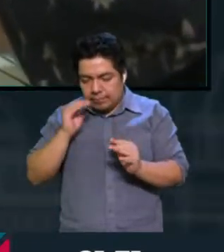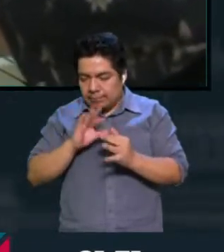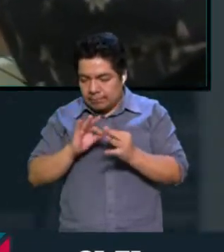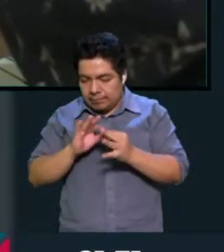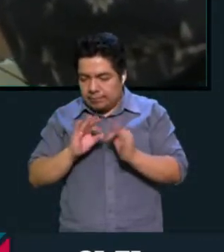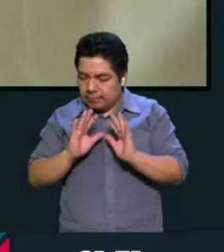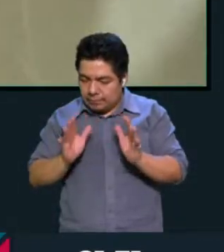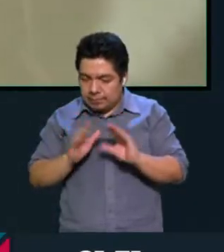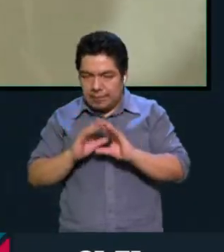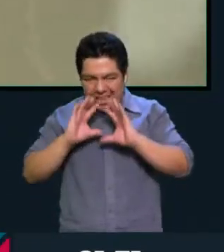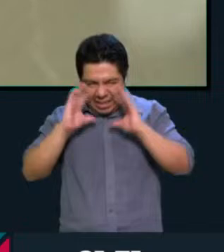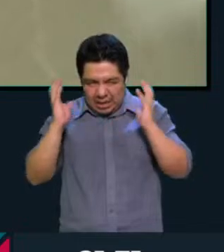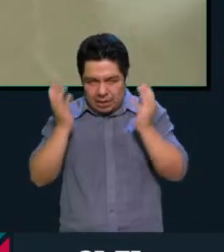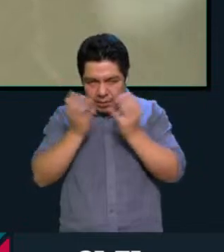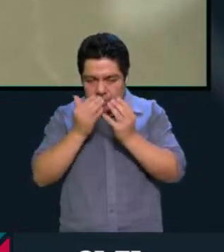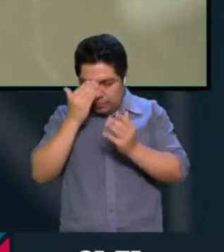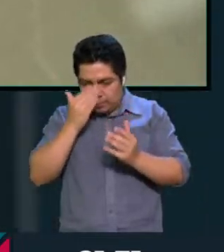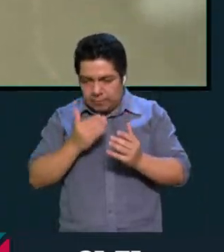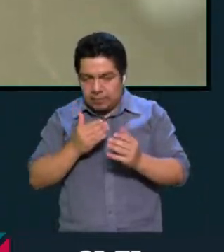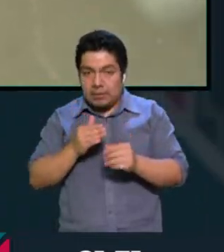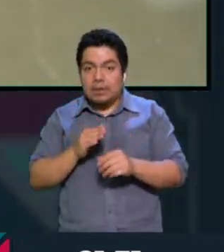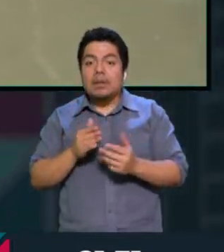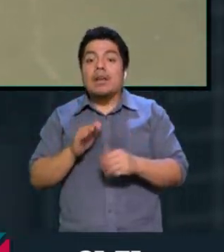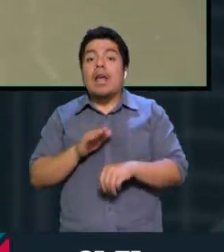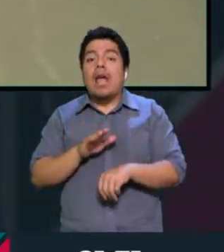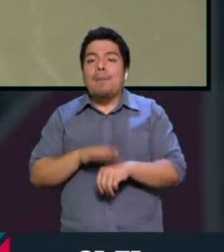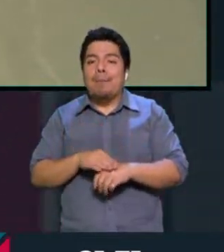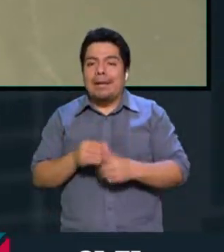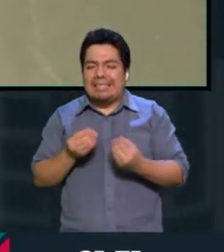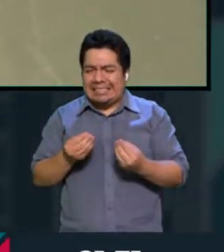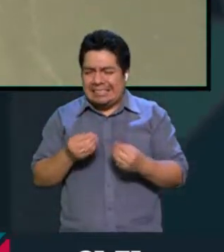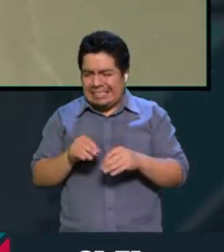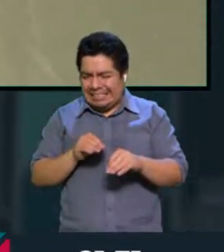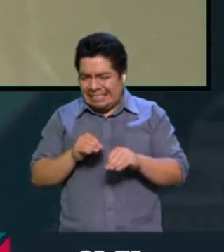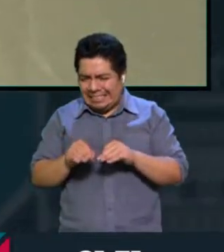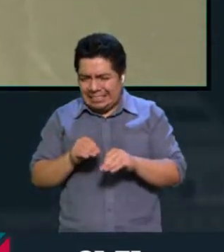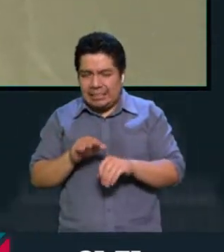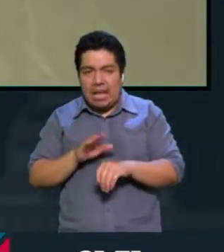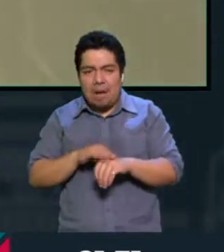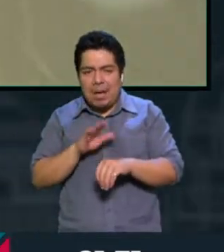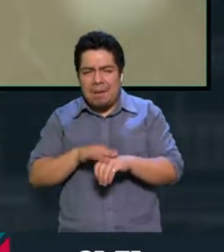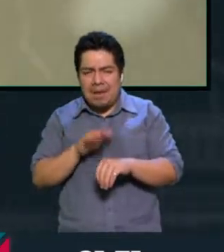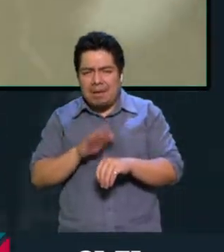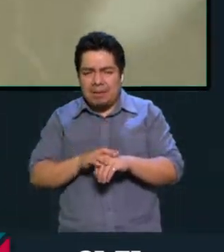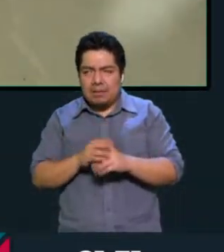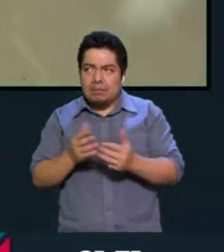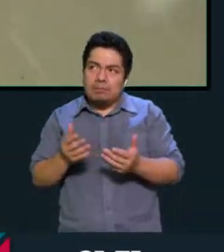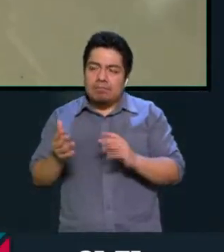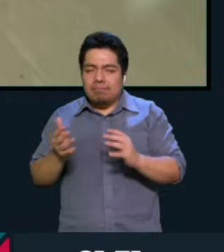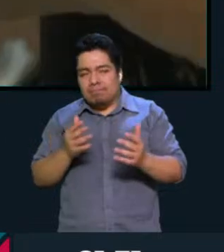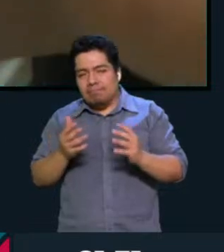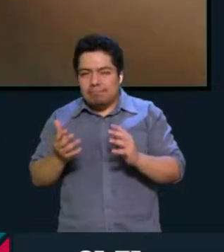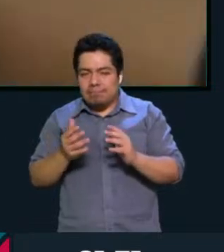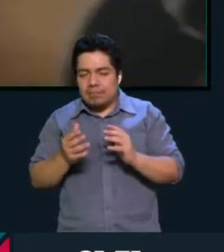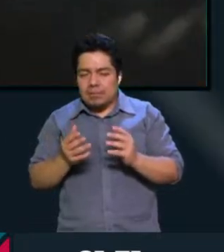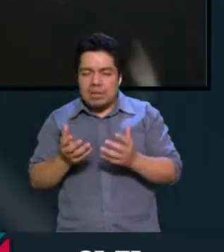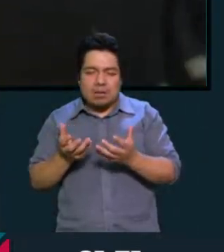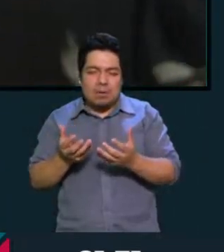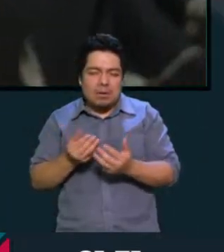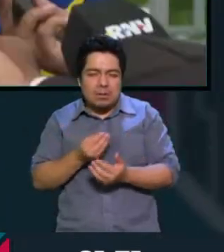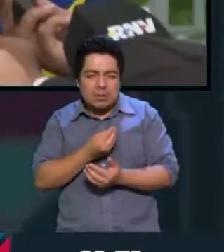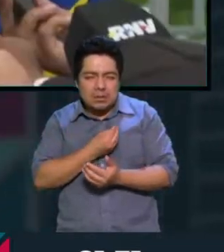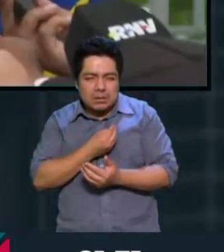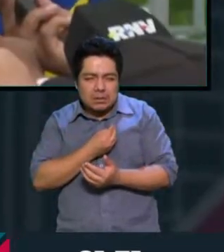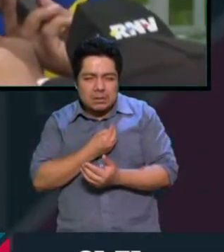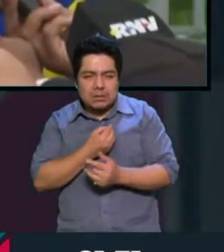dicho esto de paso, quien más carga ha tenido de, digamos, de recibir, y digo, carga también habría que discutirlo, pero quien más